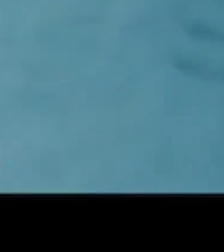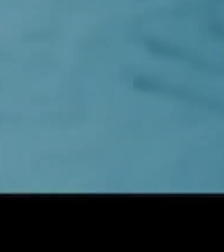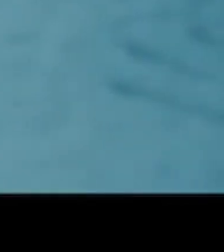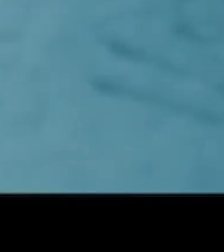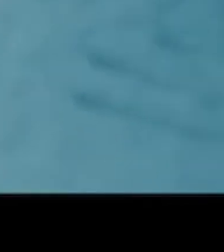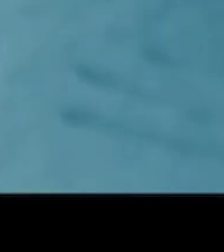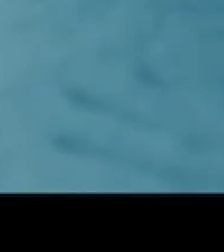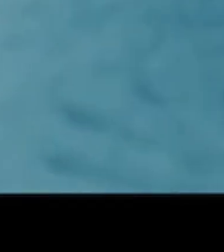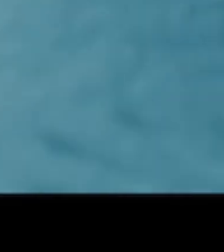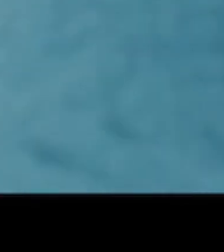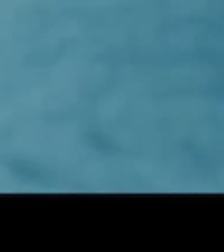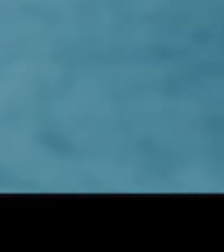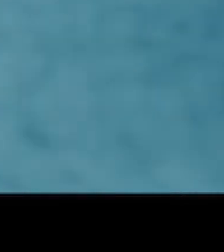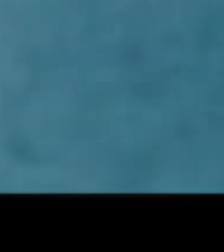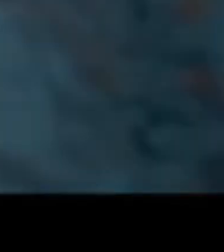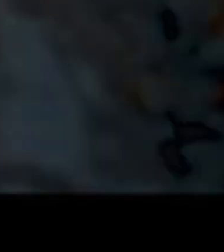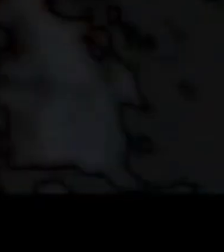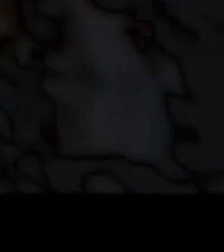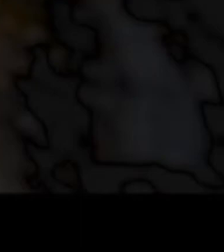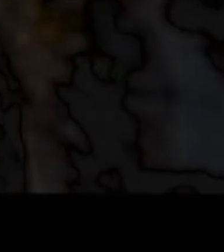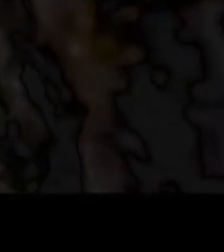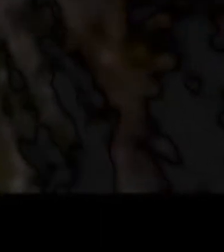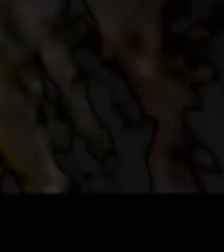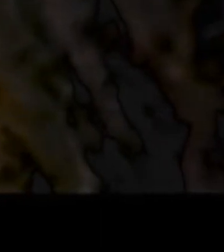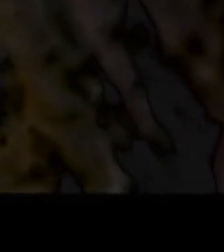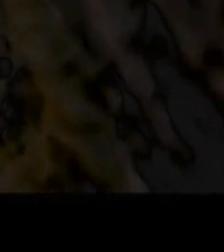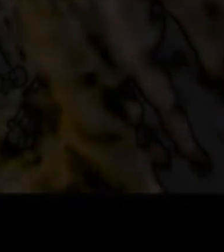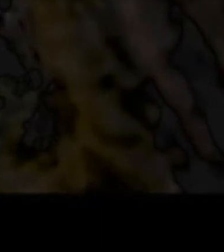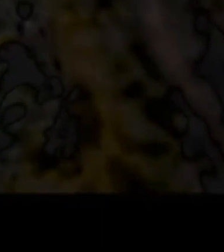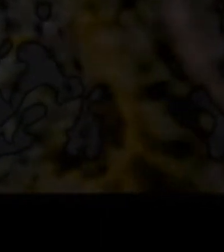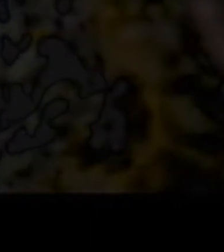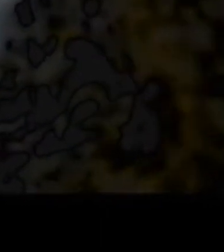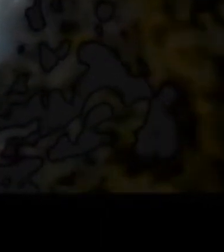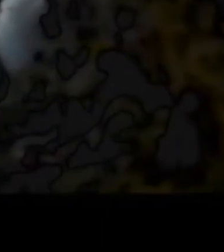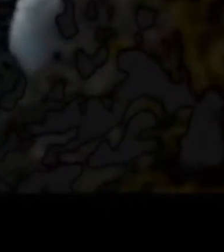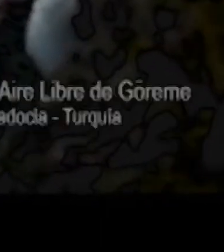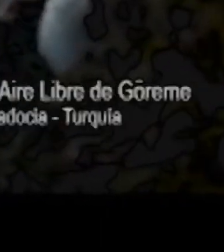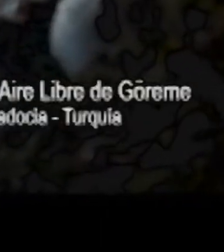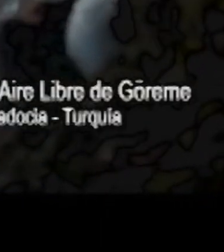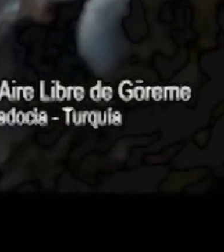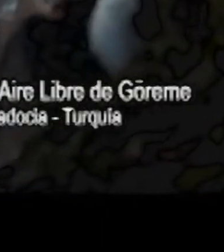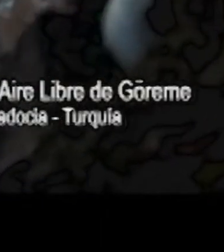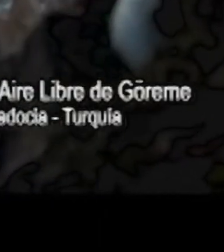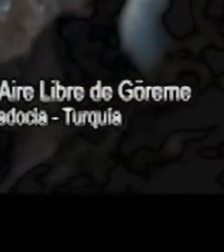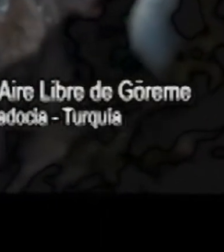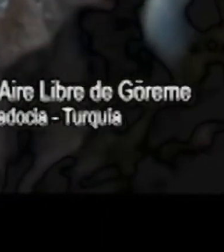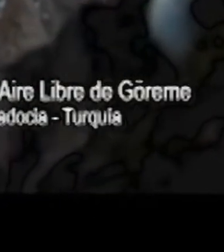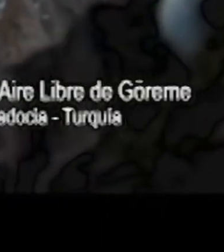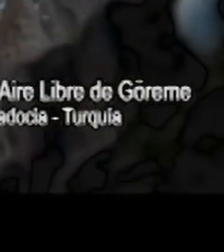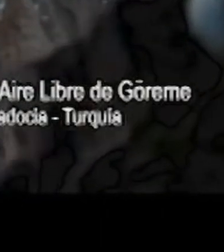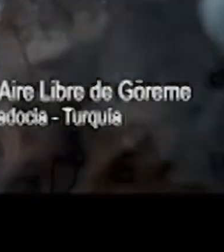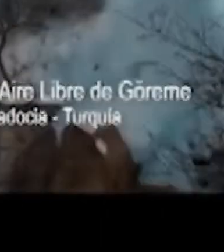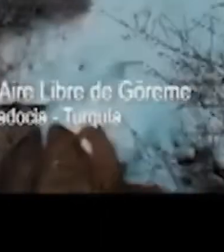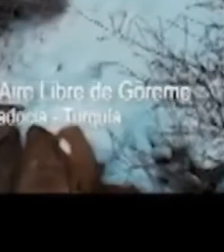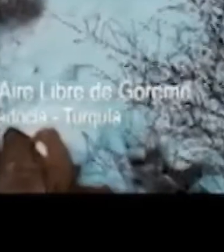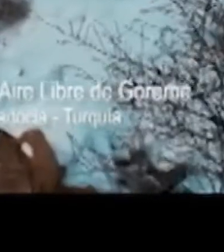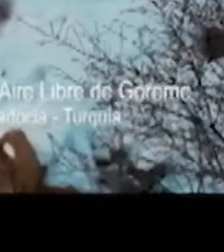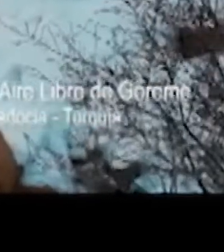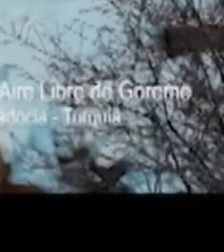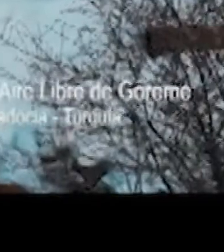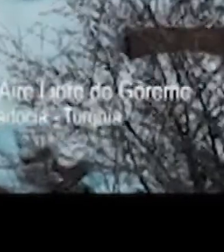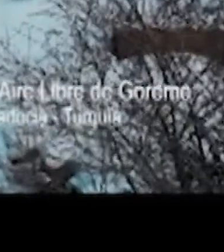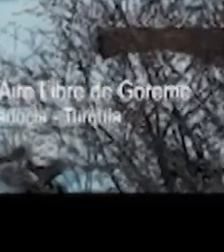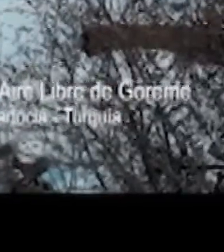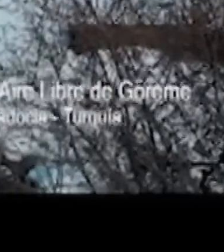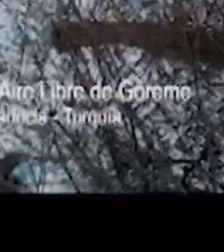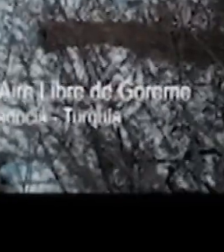iglesia. Está ubicado justo al centro de la región, con fácil acceso desde todas las direcciones. El